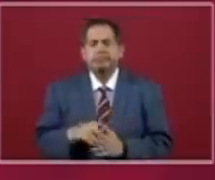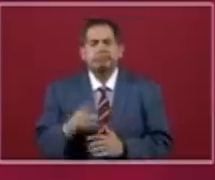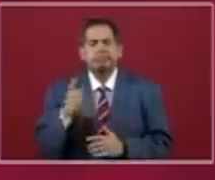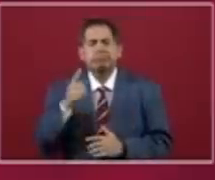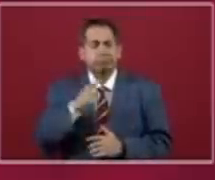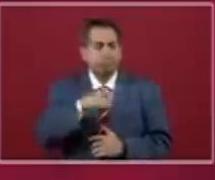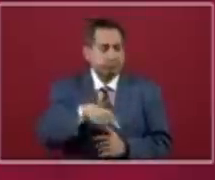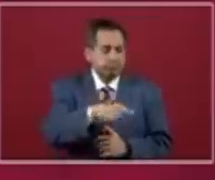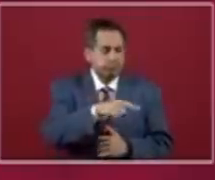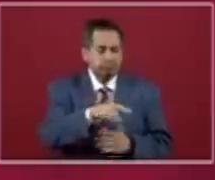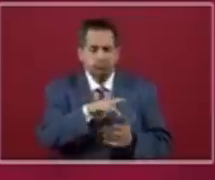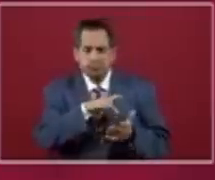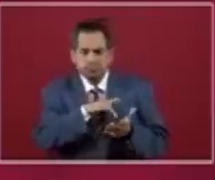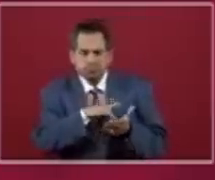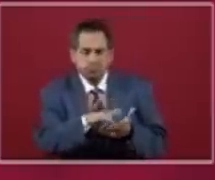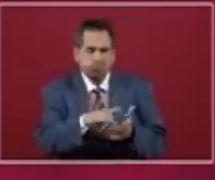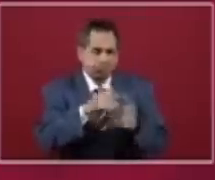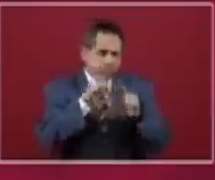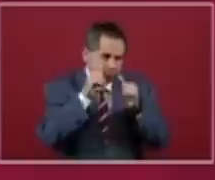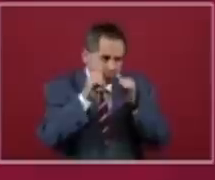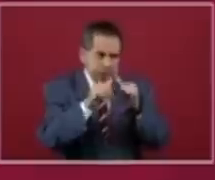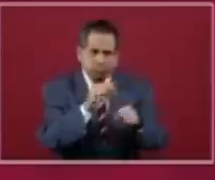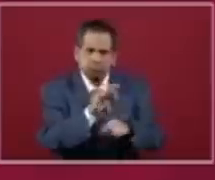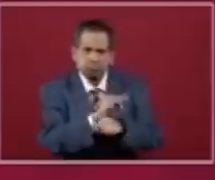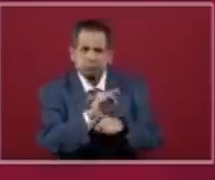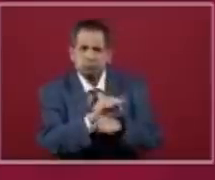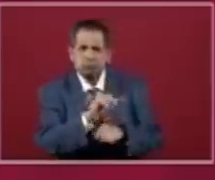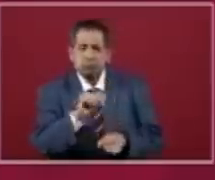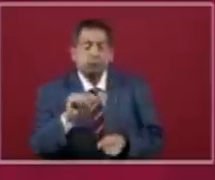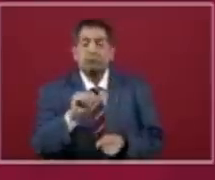atención, apoyo, protección a